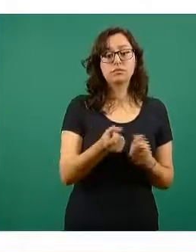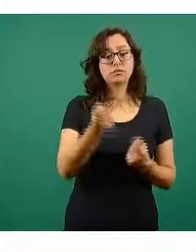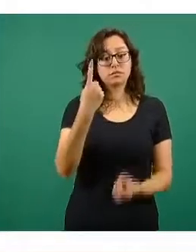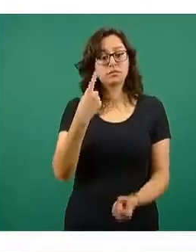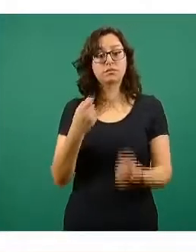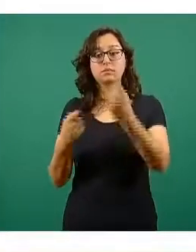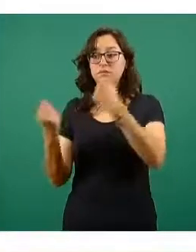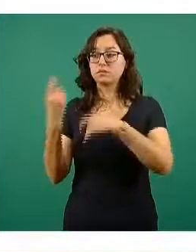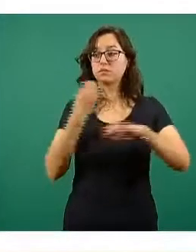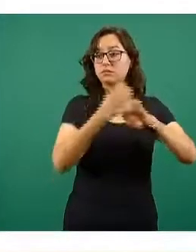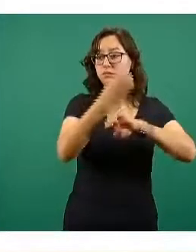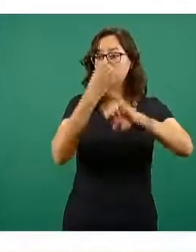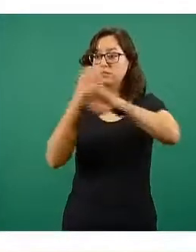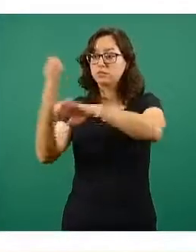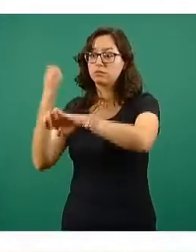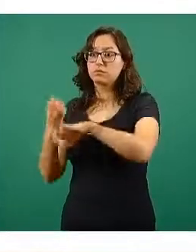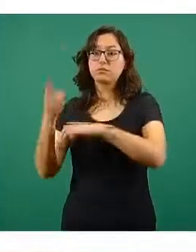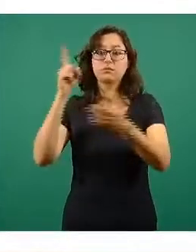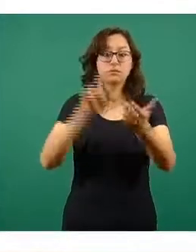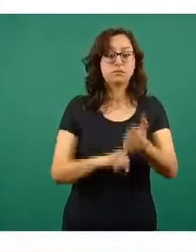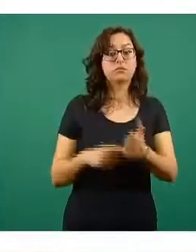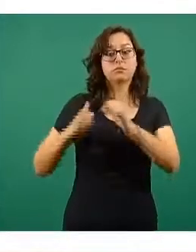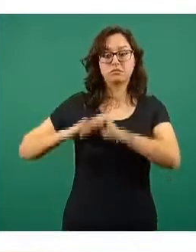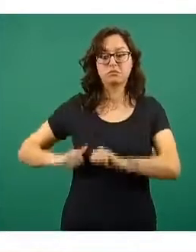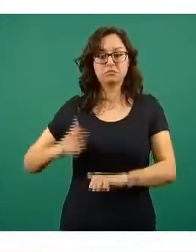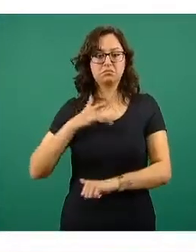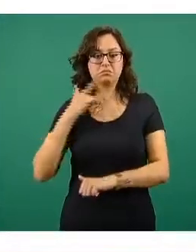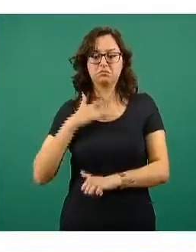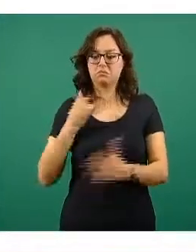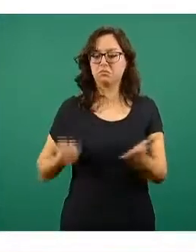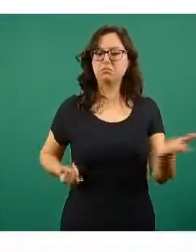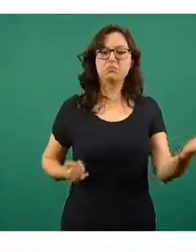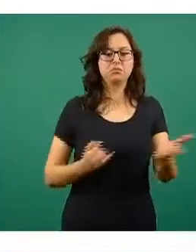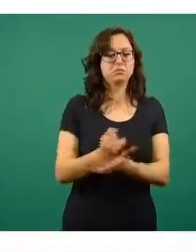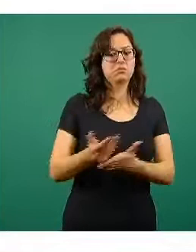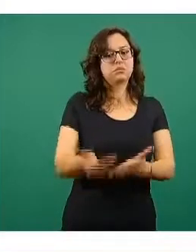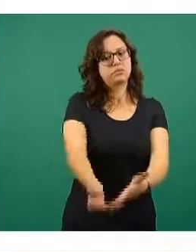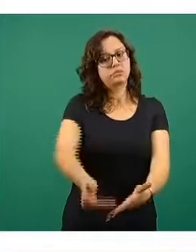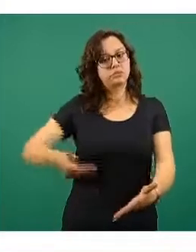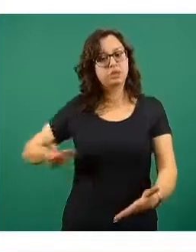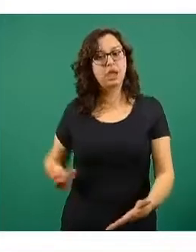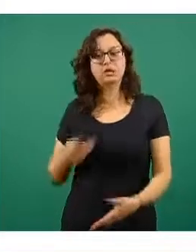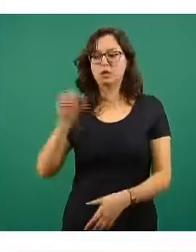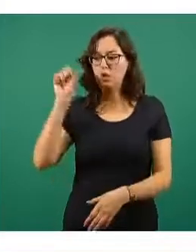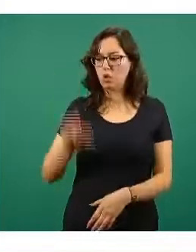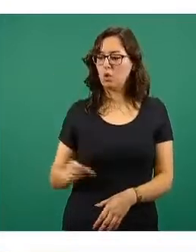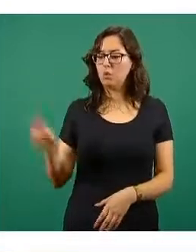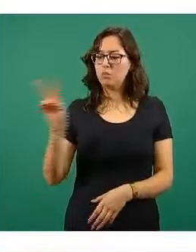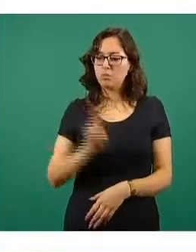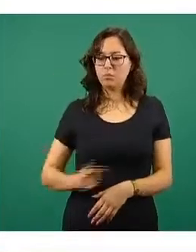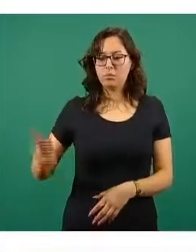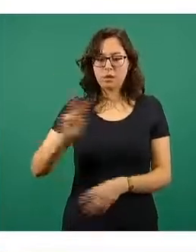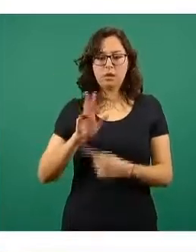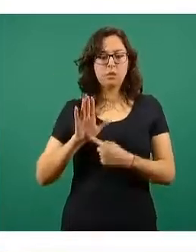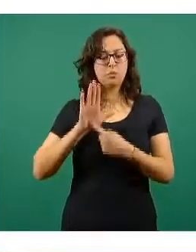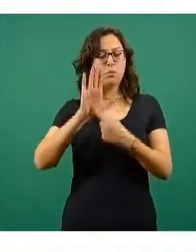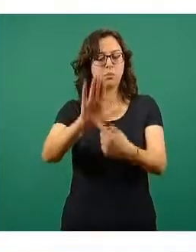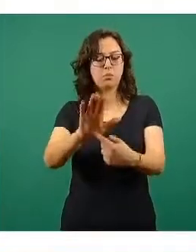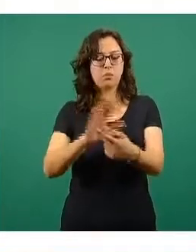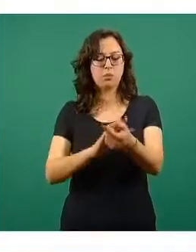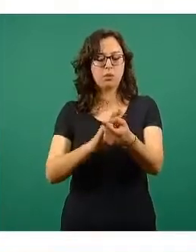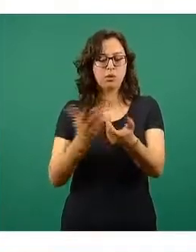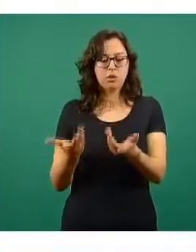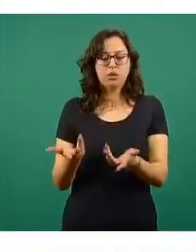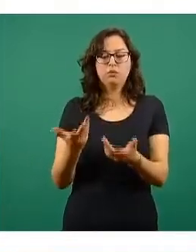República, alguna autoridad sanitaria local decide empezar desde hoy a presentar